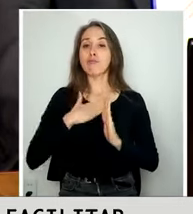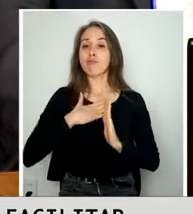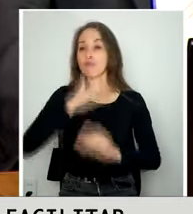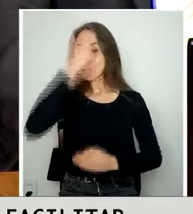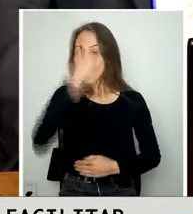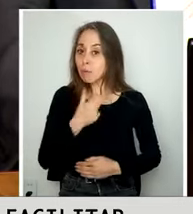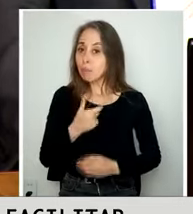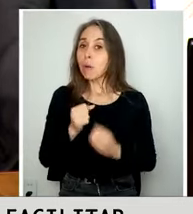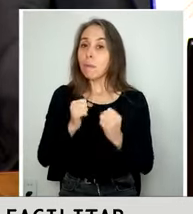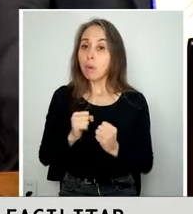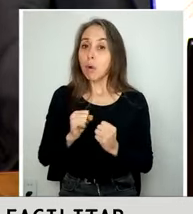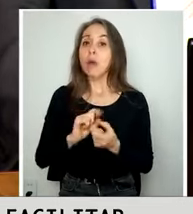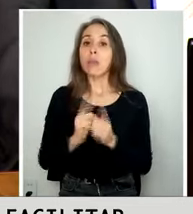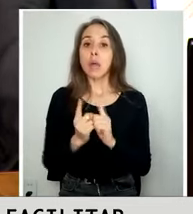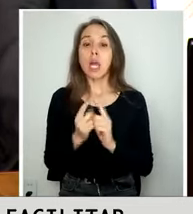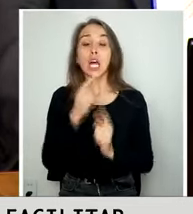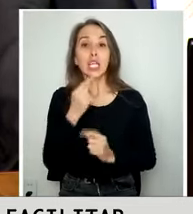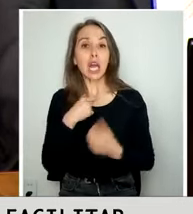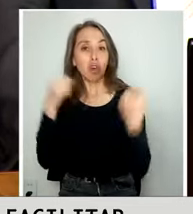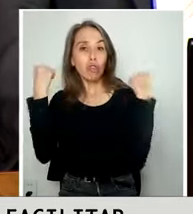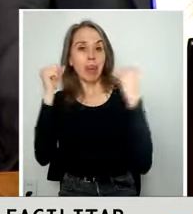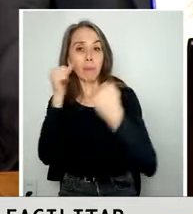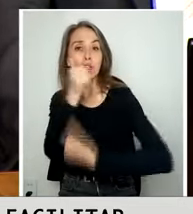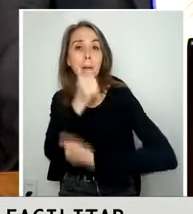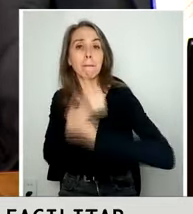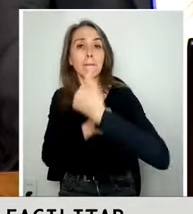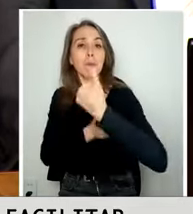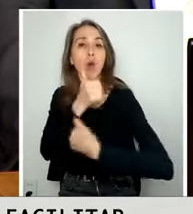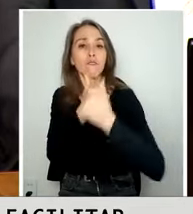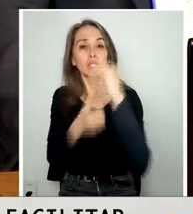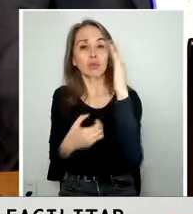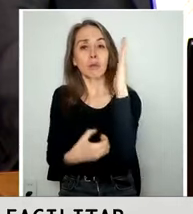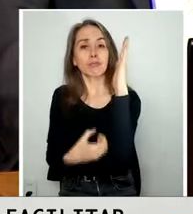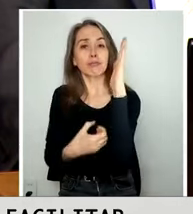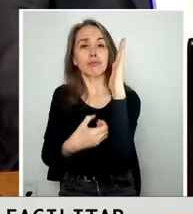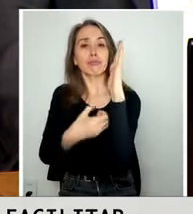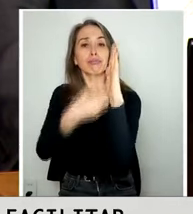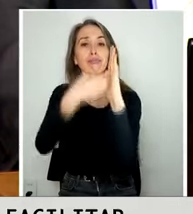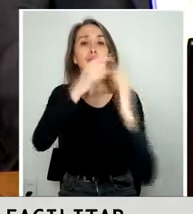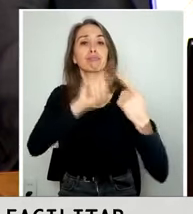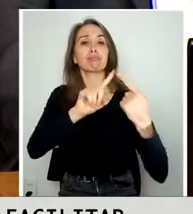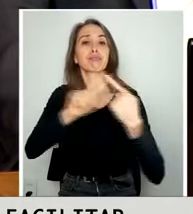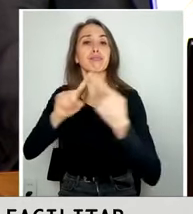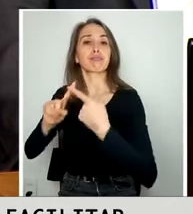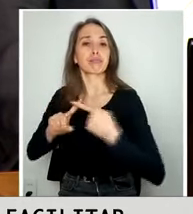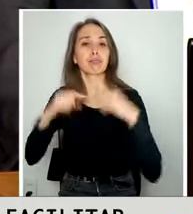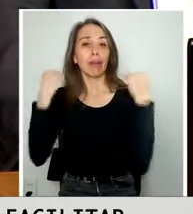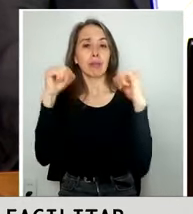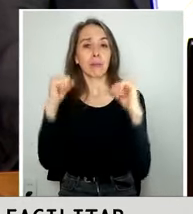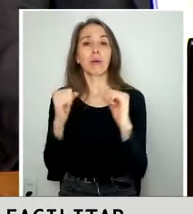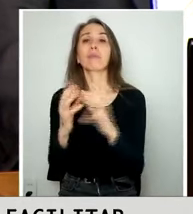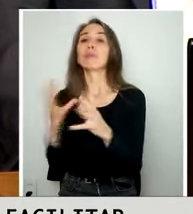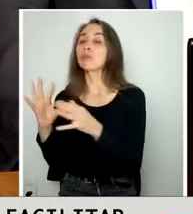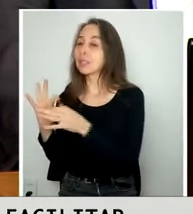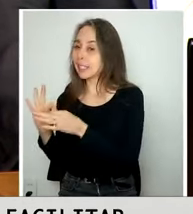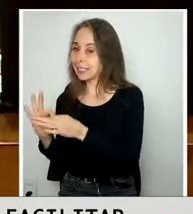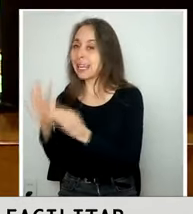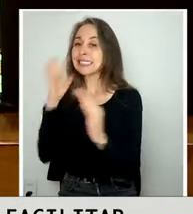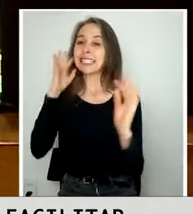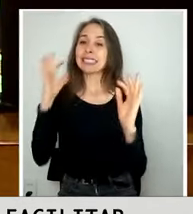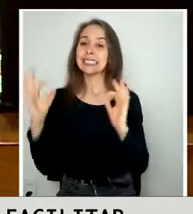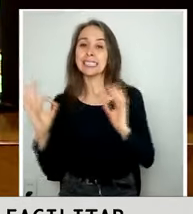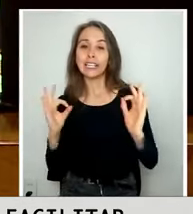carrera profesional en el ámbito deportivo he dicho señorita presidenta Muchas gracias